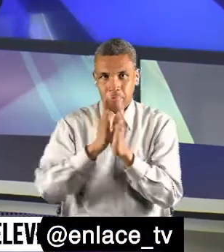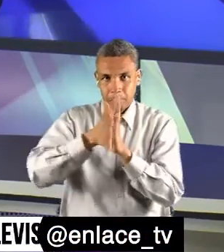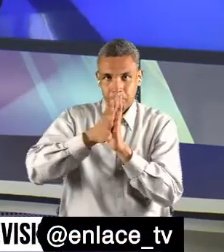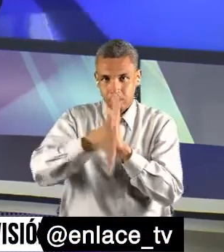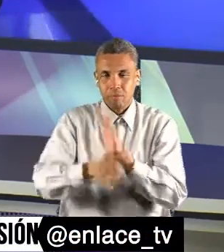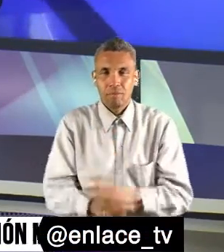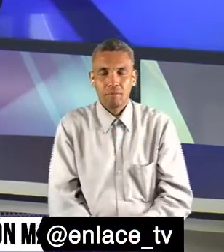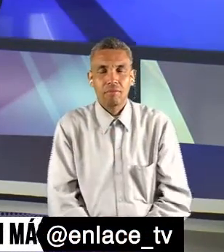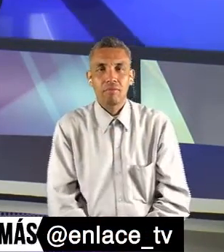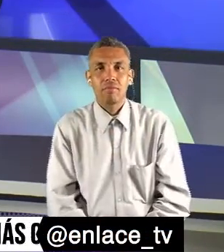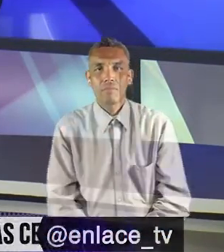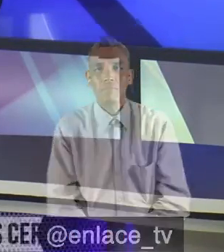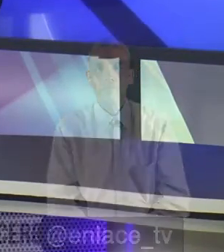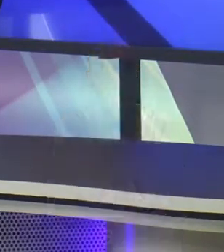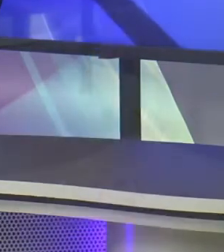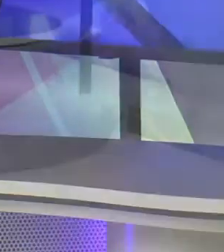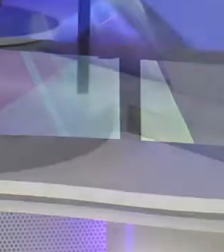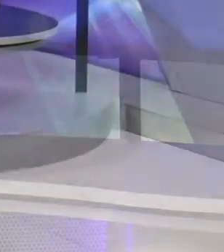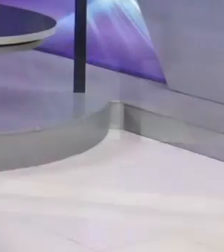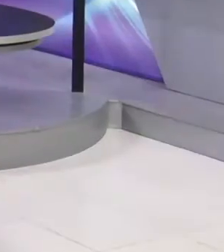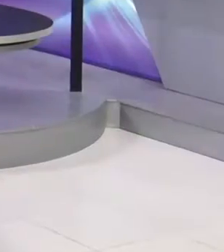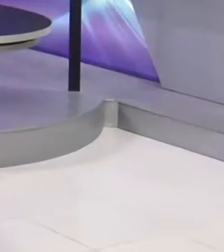más información en Enlace Noticias.